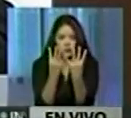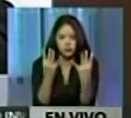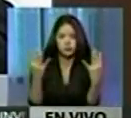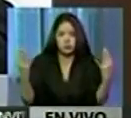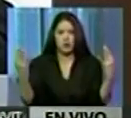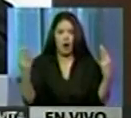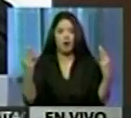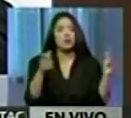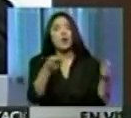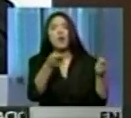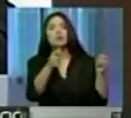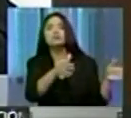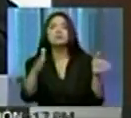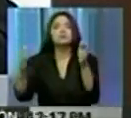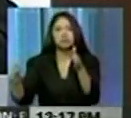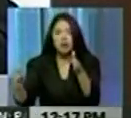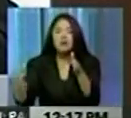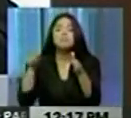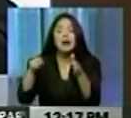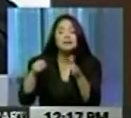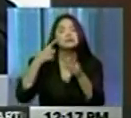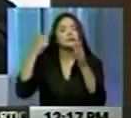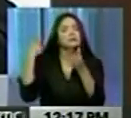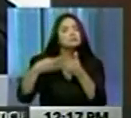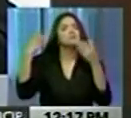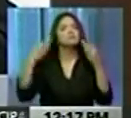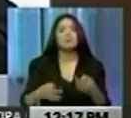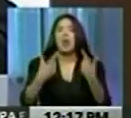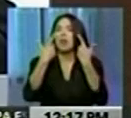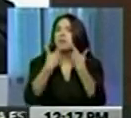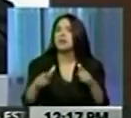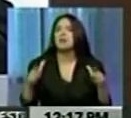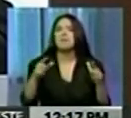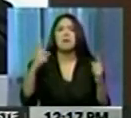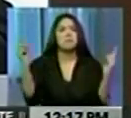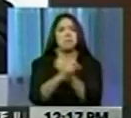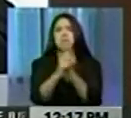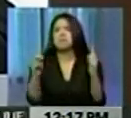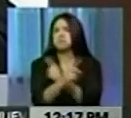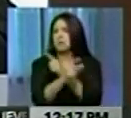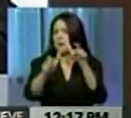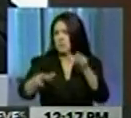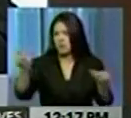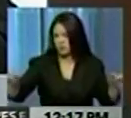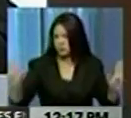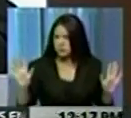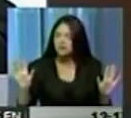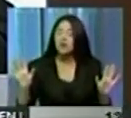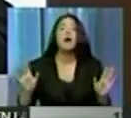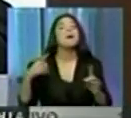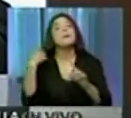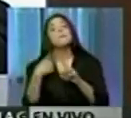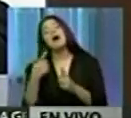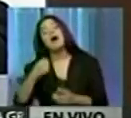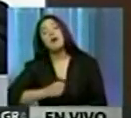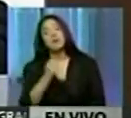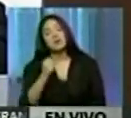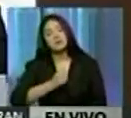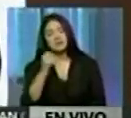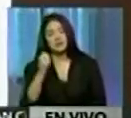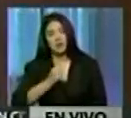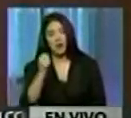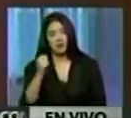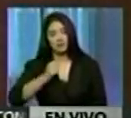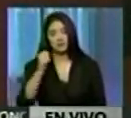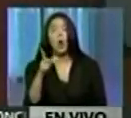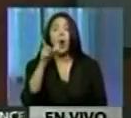seguridad y orden público dispuesto para garantizar el libre tránsito de la ciudadanía. El oficial agregado de la Policía Nacional